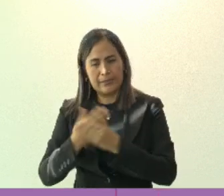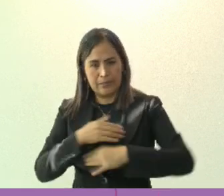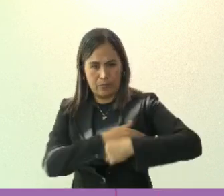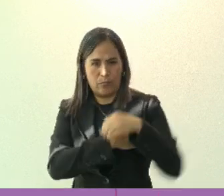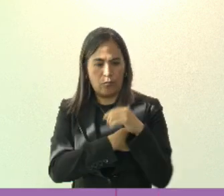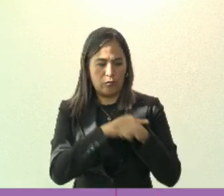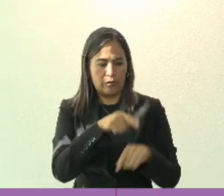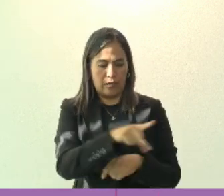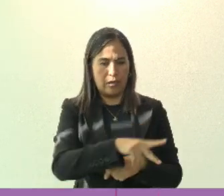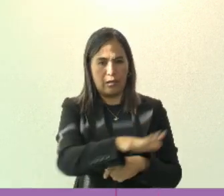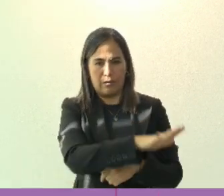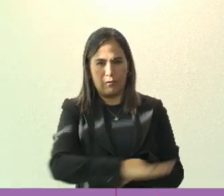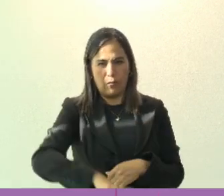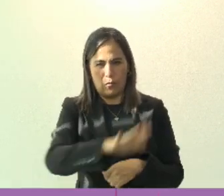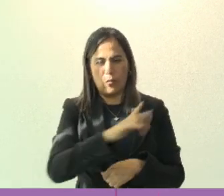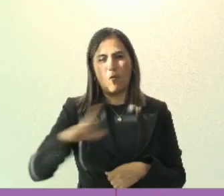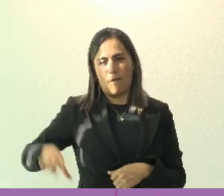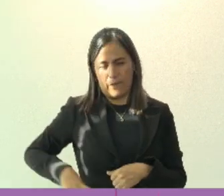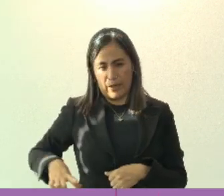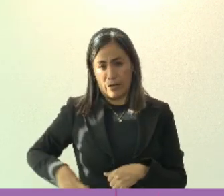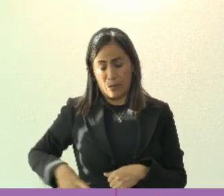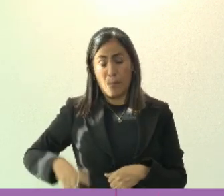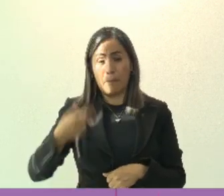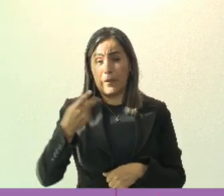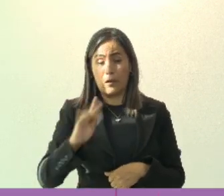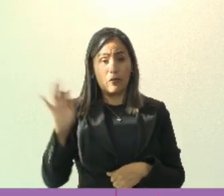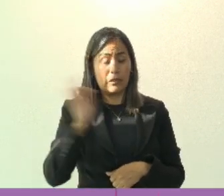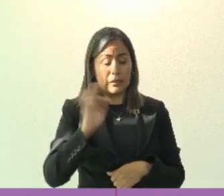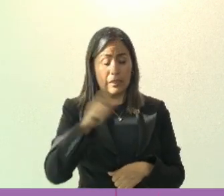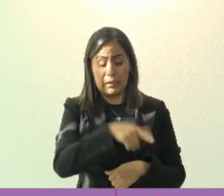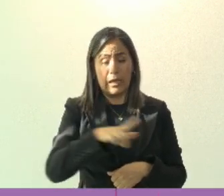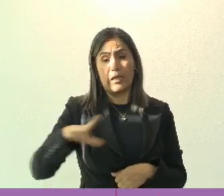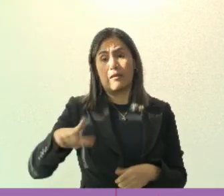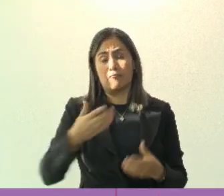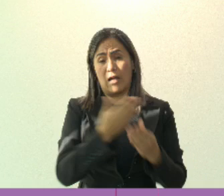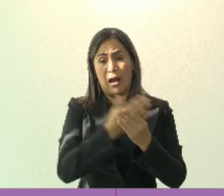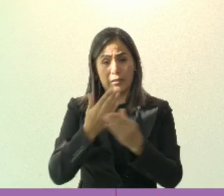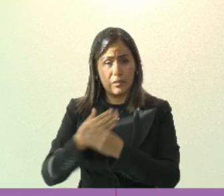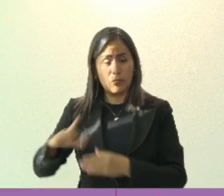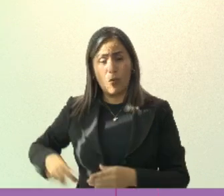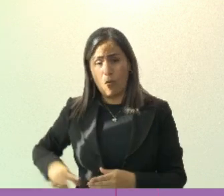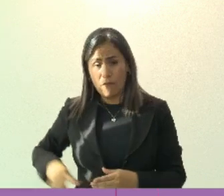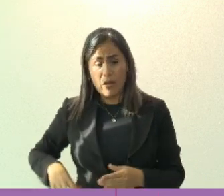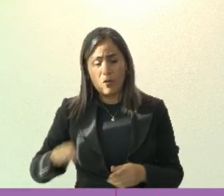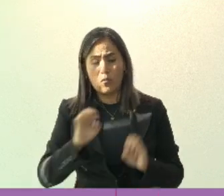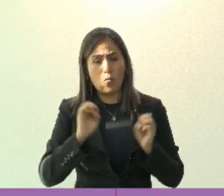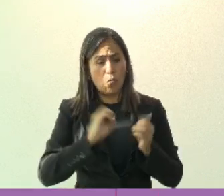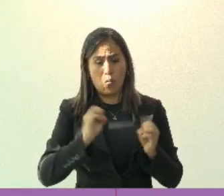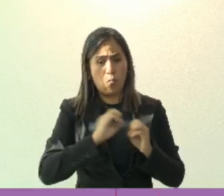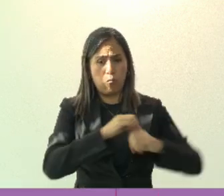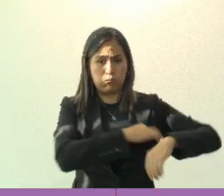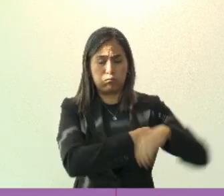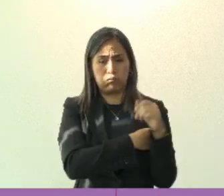archivos públicos no queda plasmada la gestión de la administración pública,